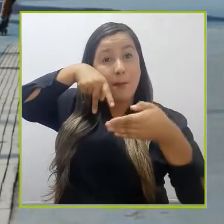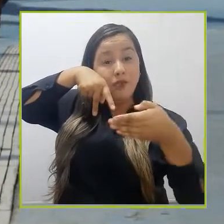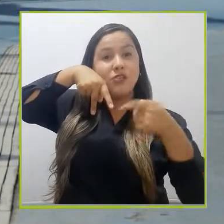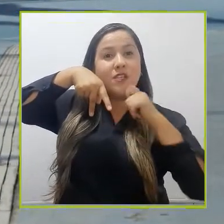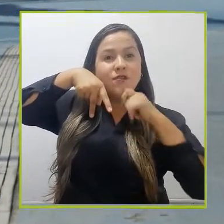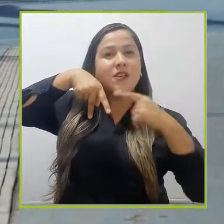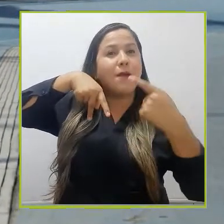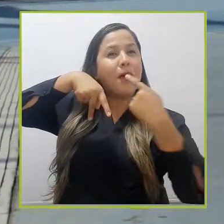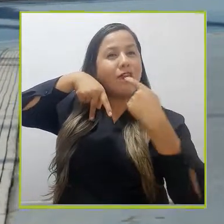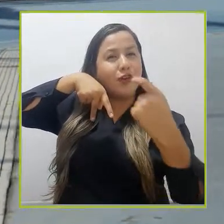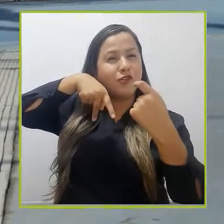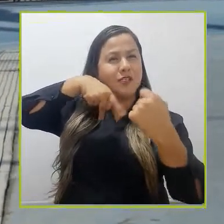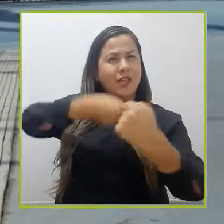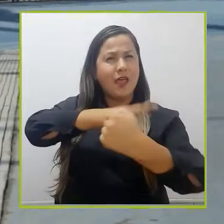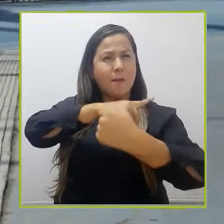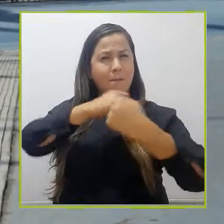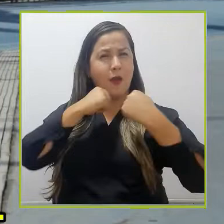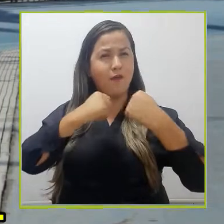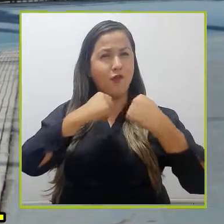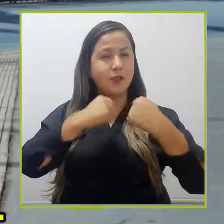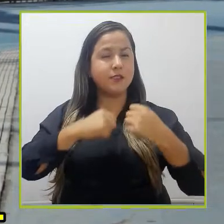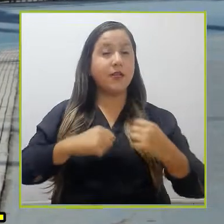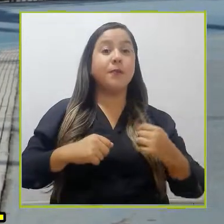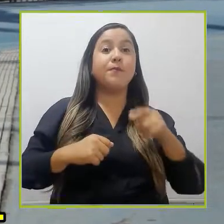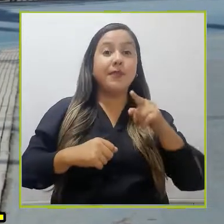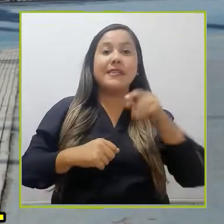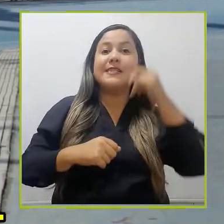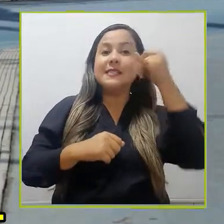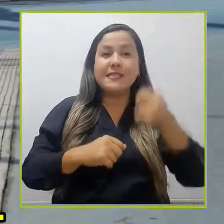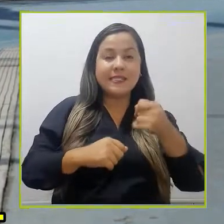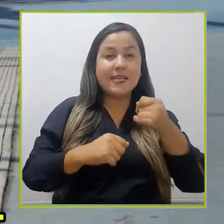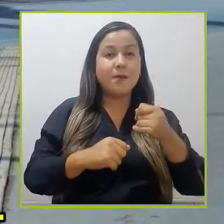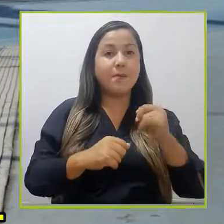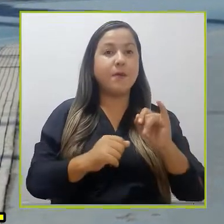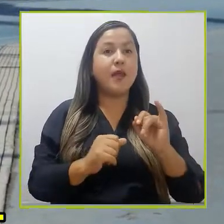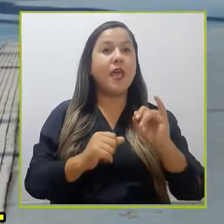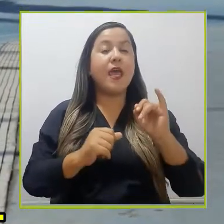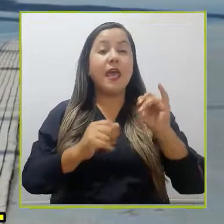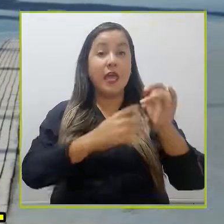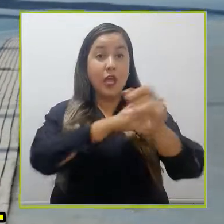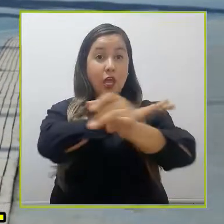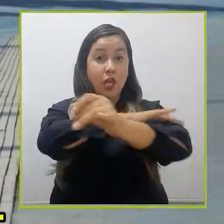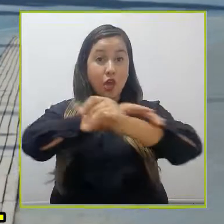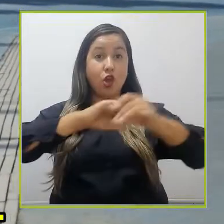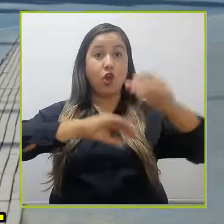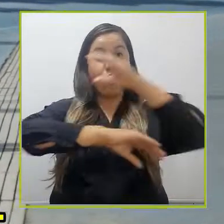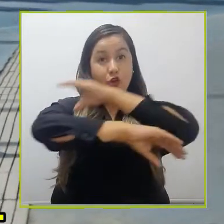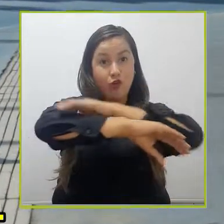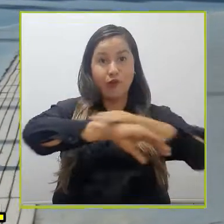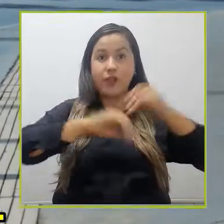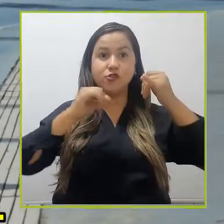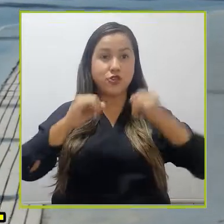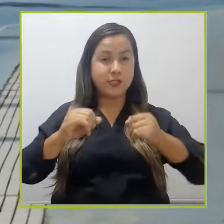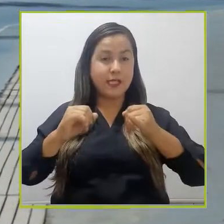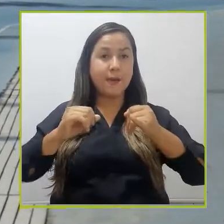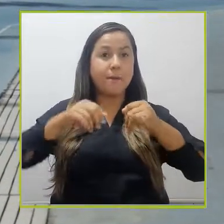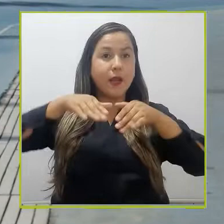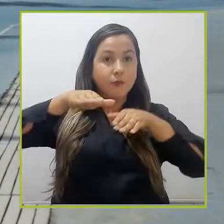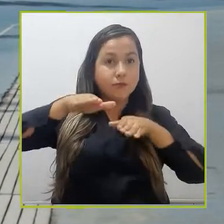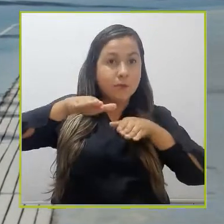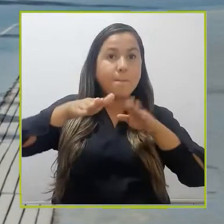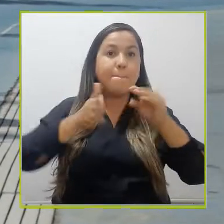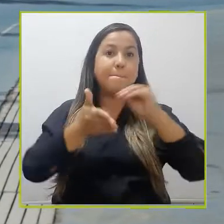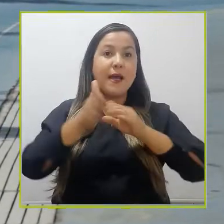vas a generar más velocidad. Siempre tiene que ir acompañado con el braceo, ¿no es cierto?, y el movimiento pendular del cuerpo.